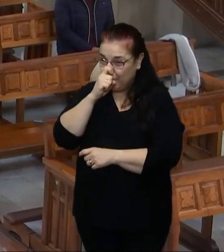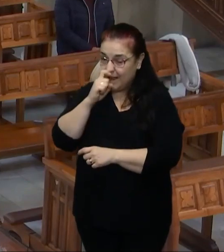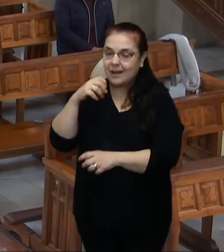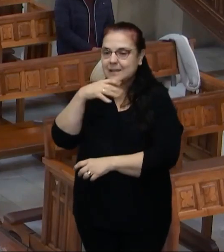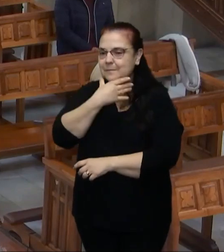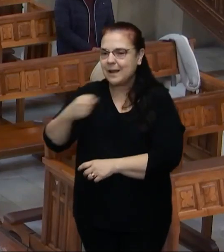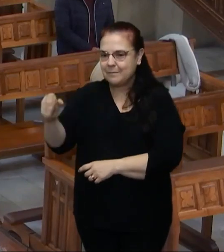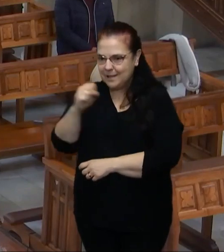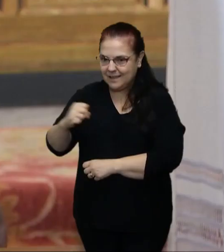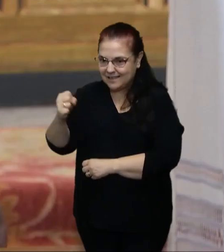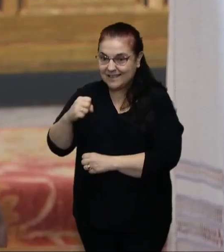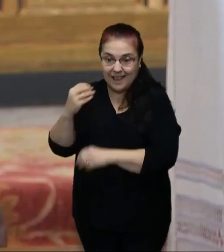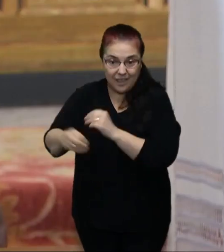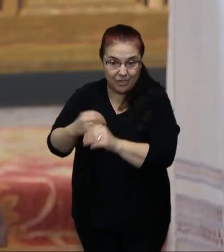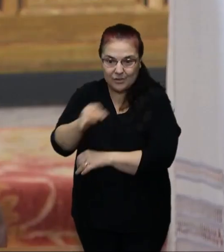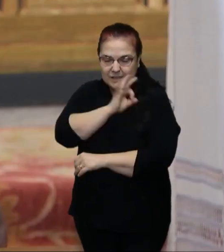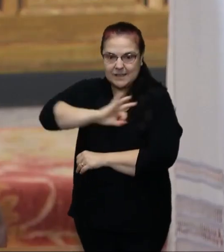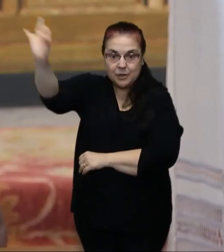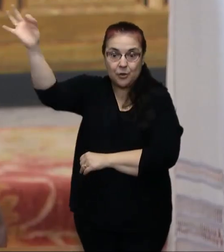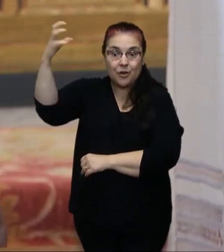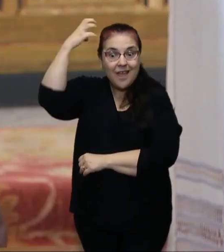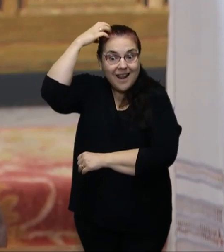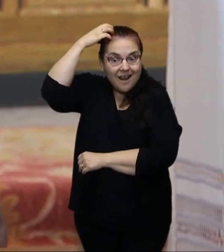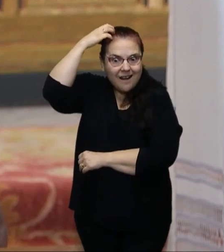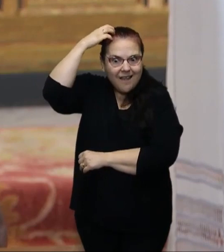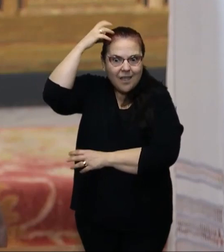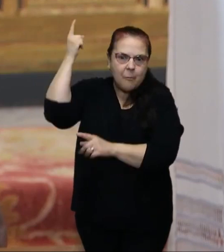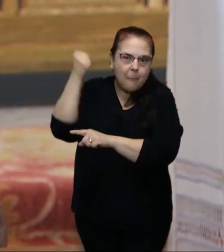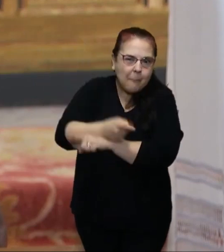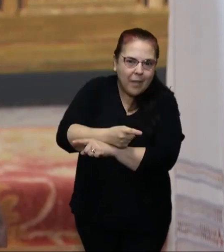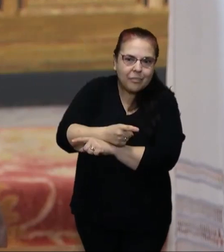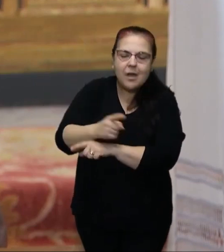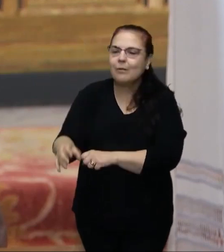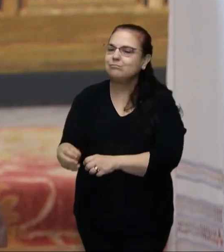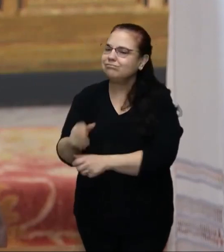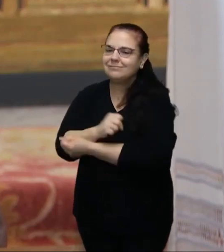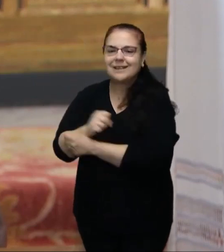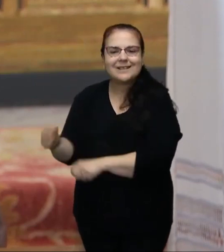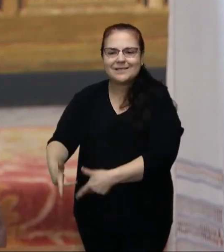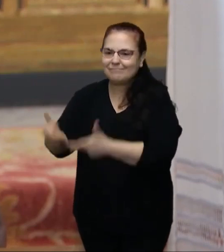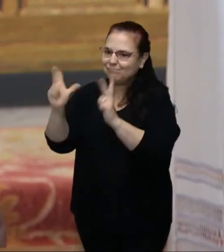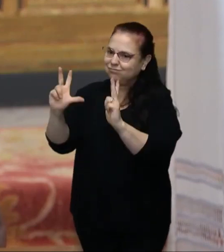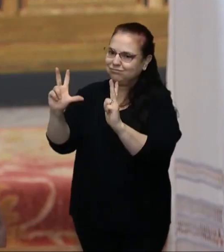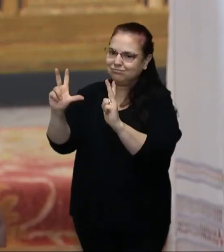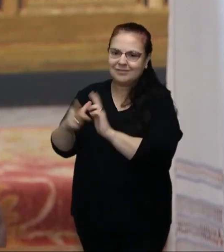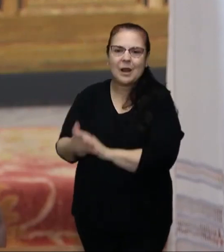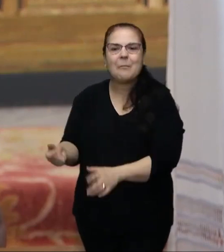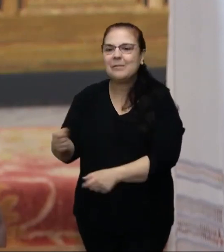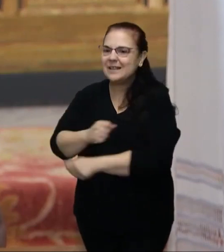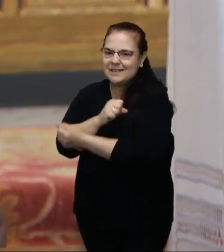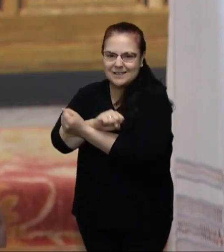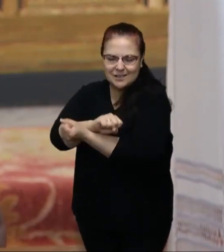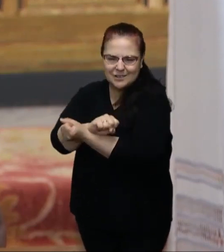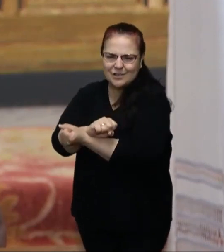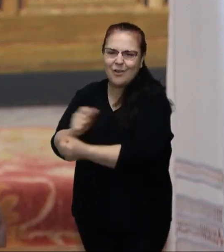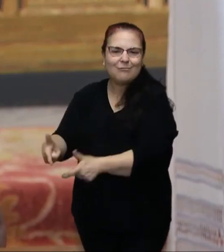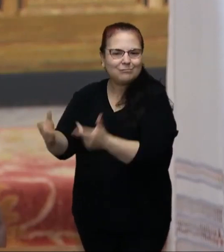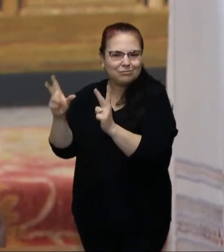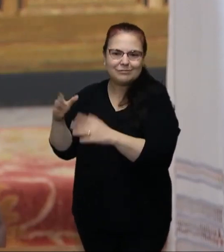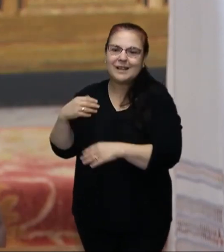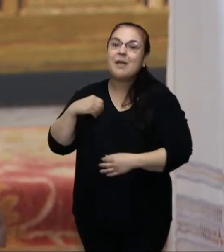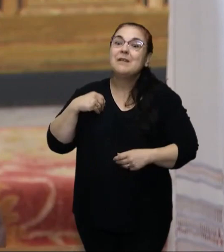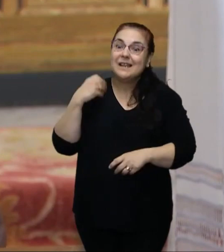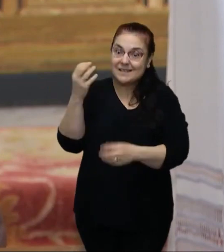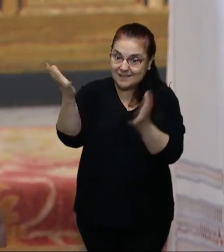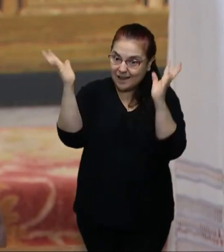Señor. El rey lo mandó desatar. El Señor de pueblos le abrió la prisión. Lo nombró administrador